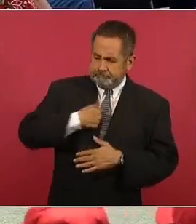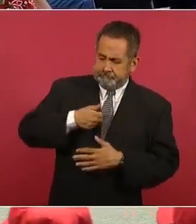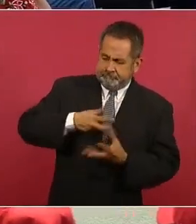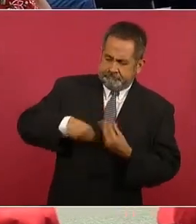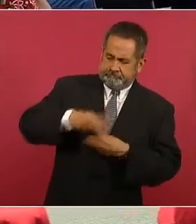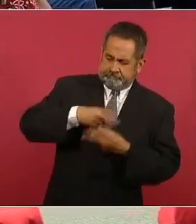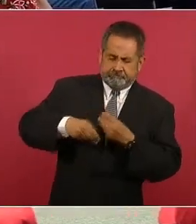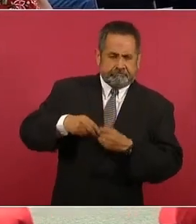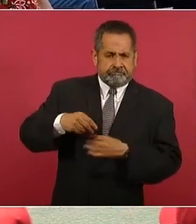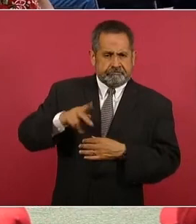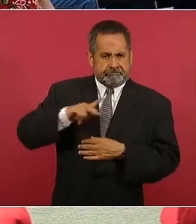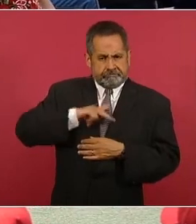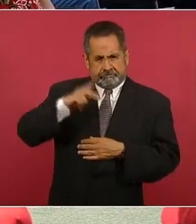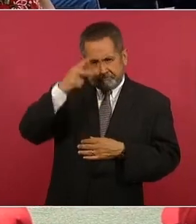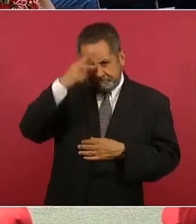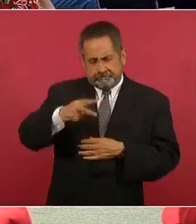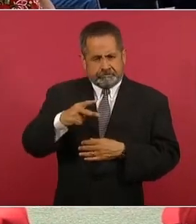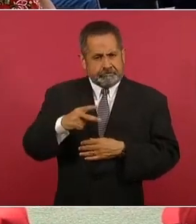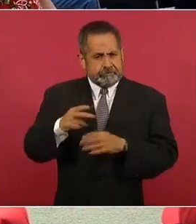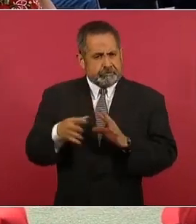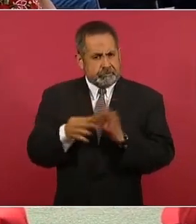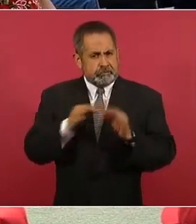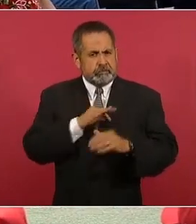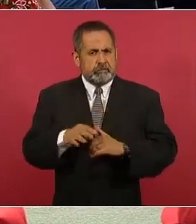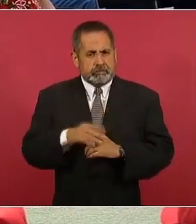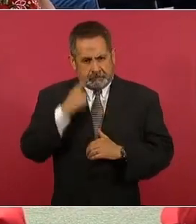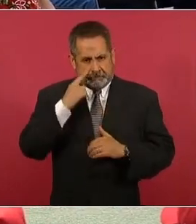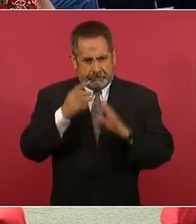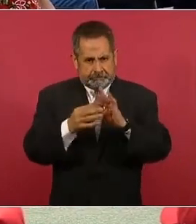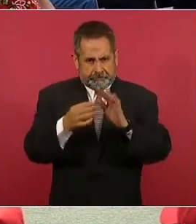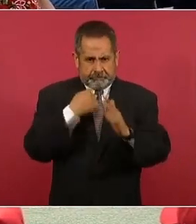autosuficientes. Aquí se comprueba.